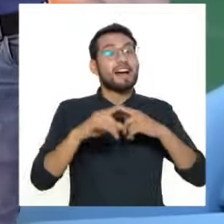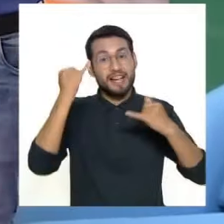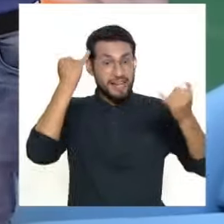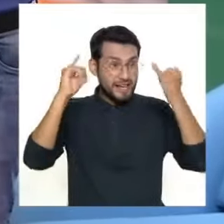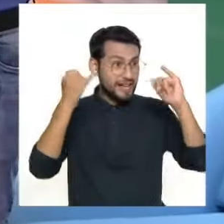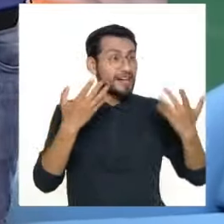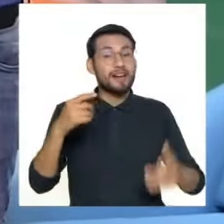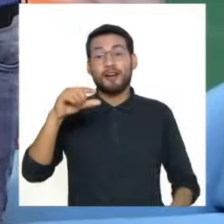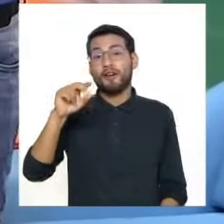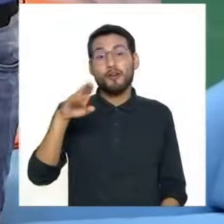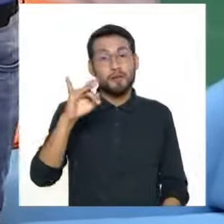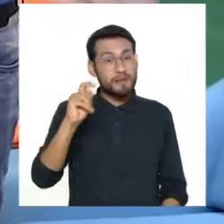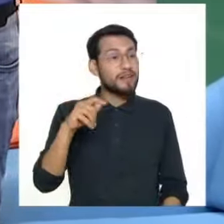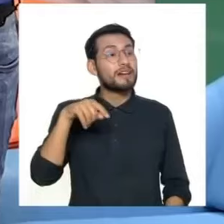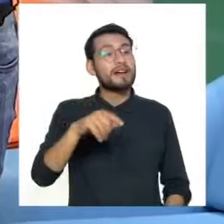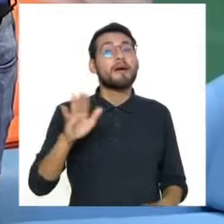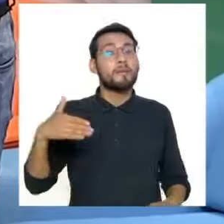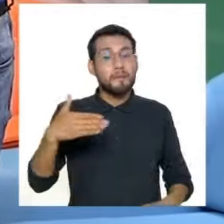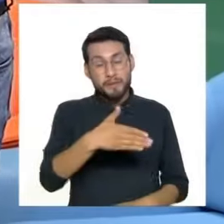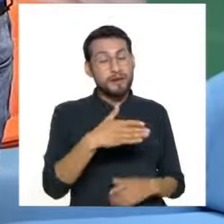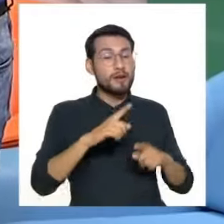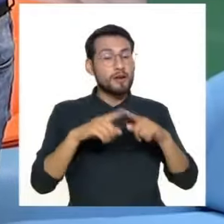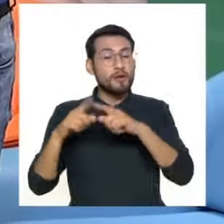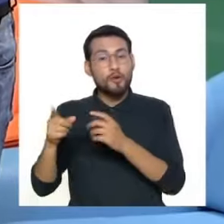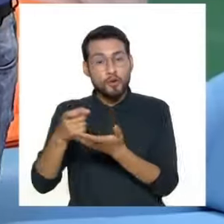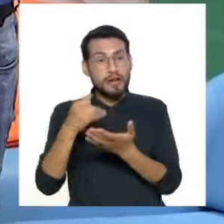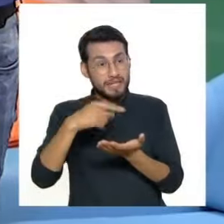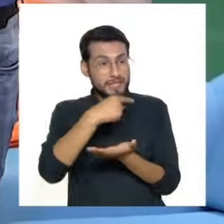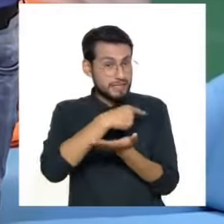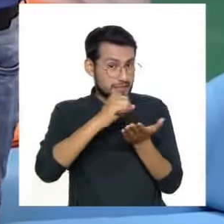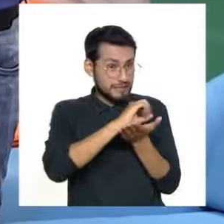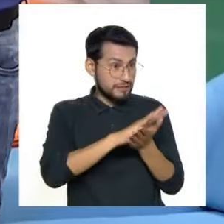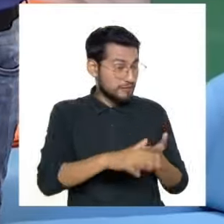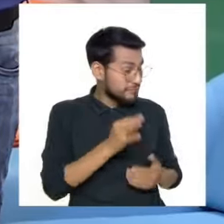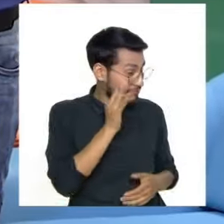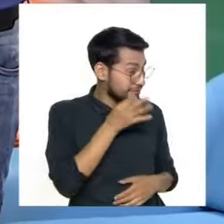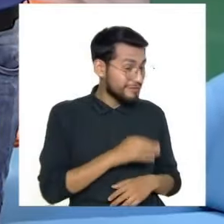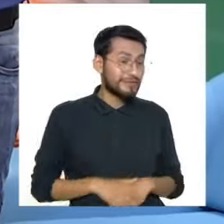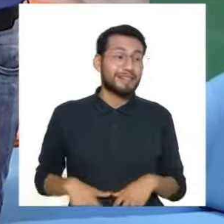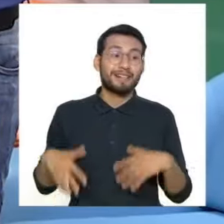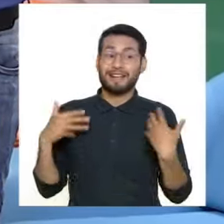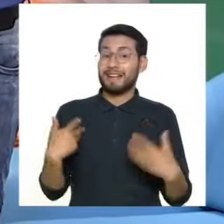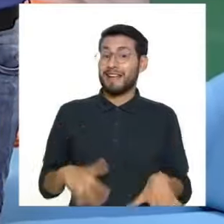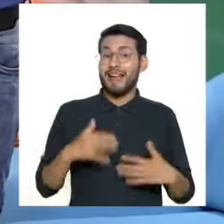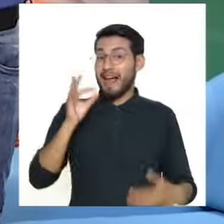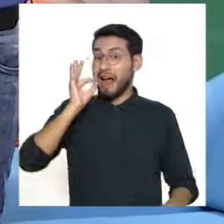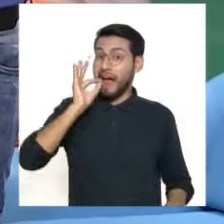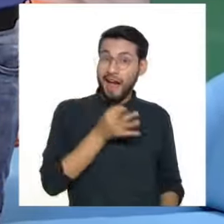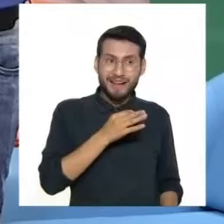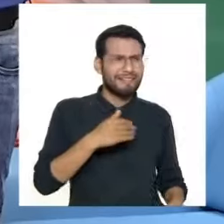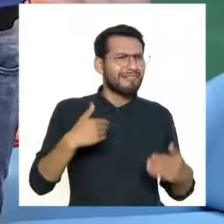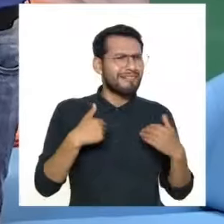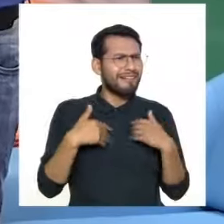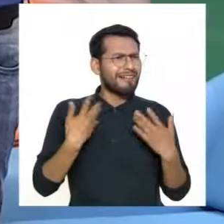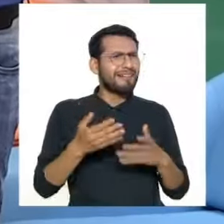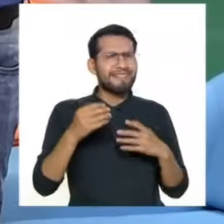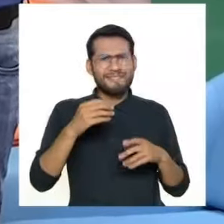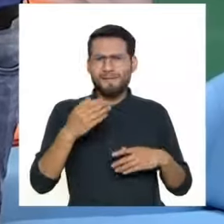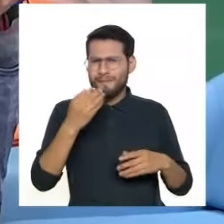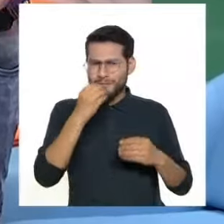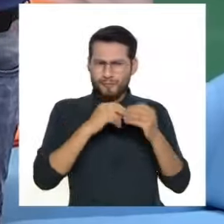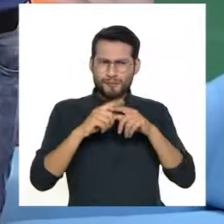gourmet a base de pescados y marisco para esta semana santa Qué rico Tenemos un montón de ifo para la semana